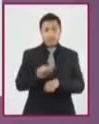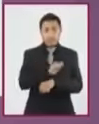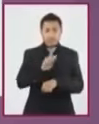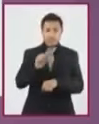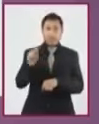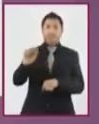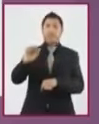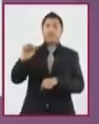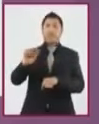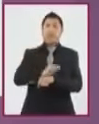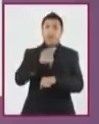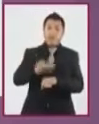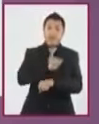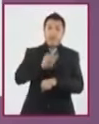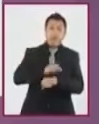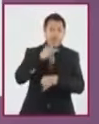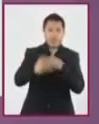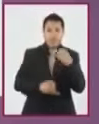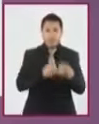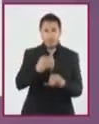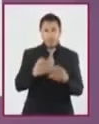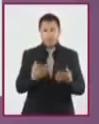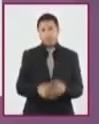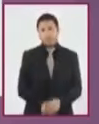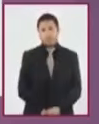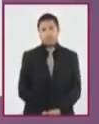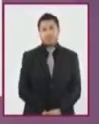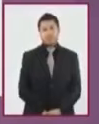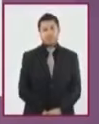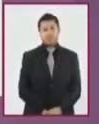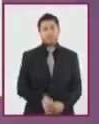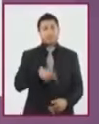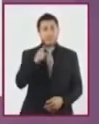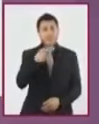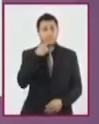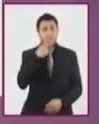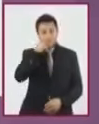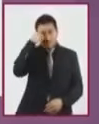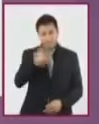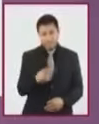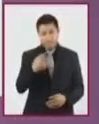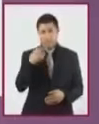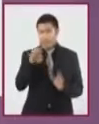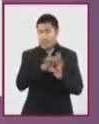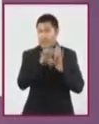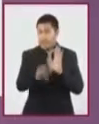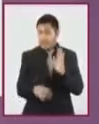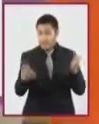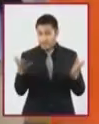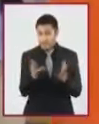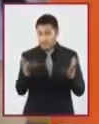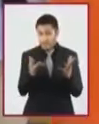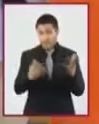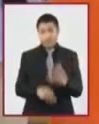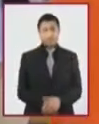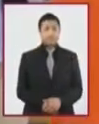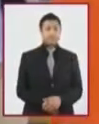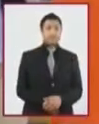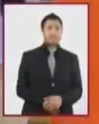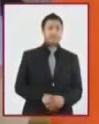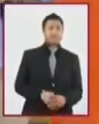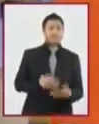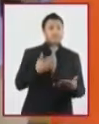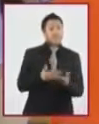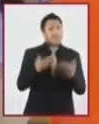dos objetos que pueden representar estos dos vehículos, los cuales usaremos en el experimento. Para poder